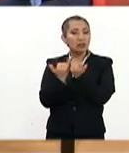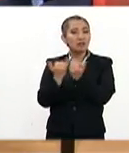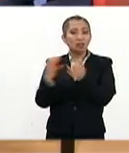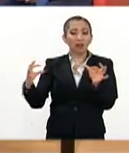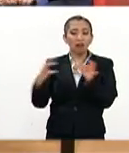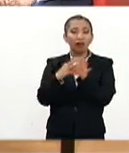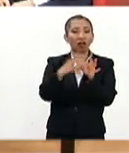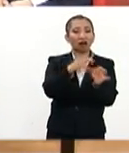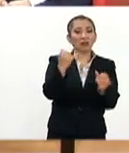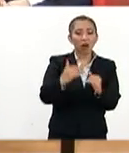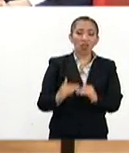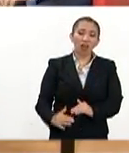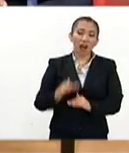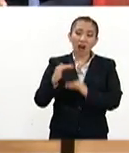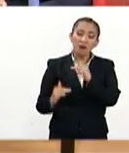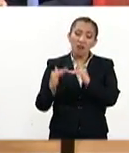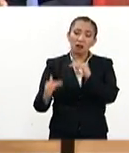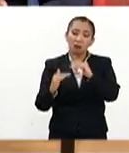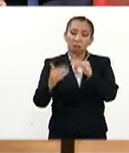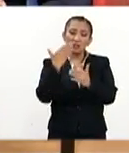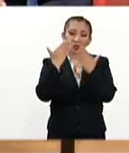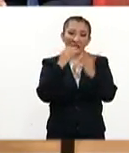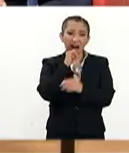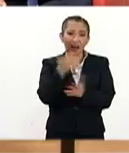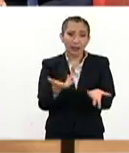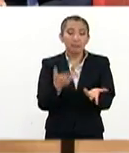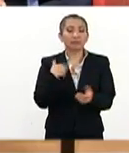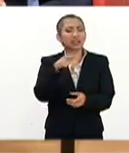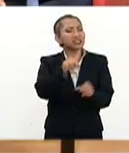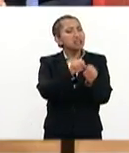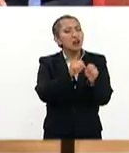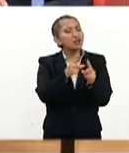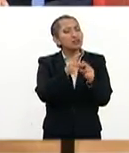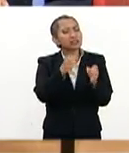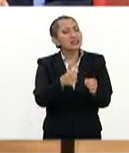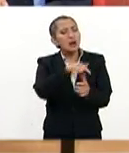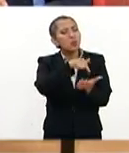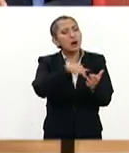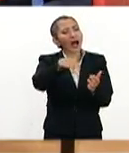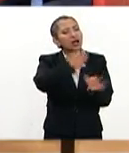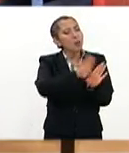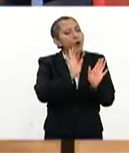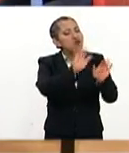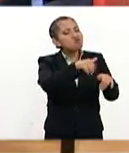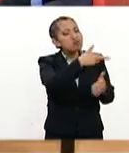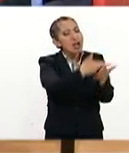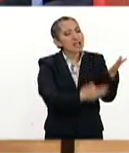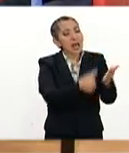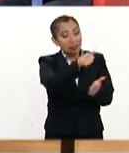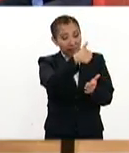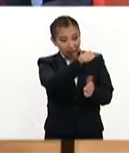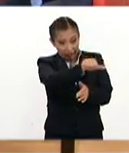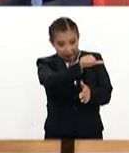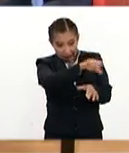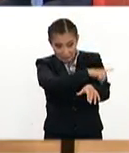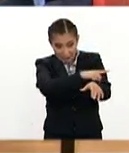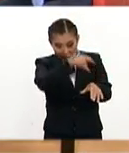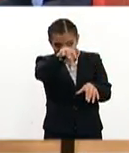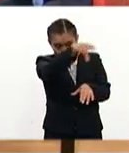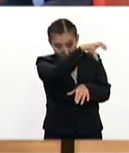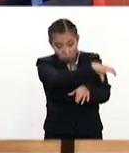y impiden los estudios. ¿Dónde están estas aulas? ¿Cómo tienen que hacerle para registrarse? ¿Están las 16 delegaciones